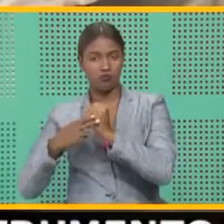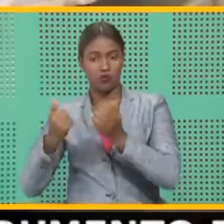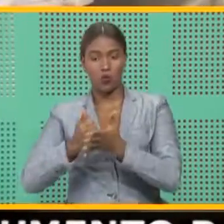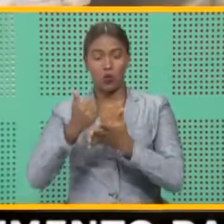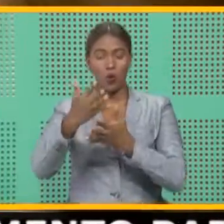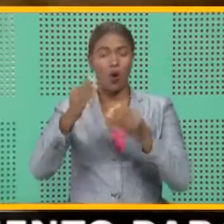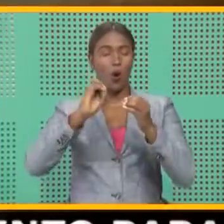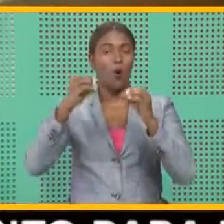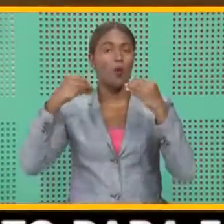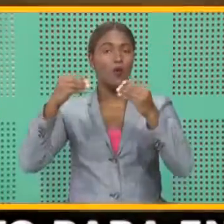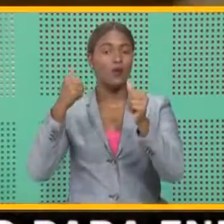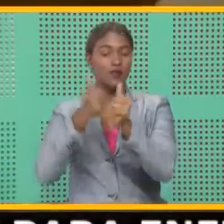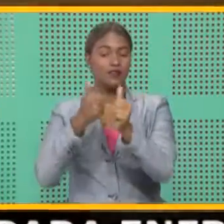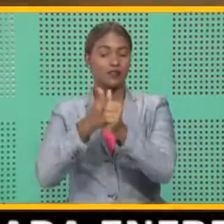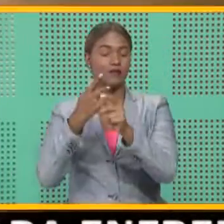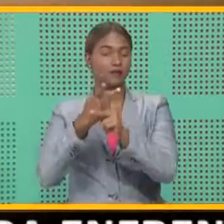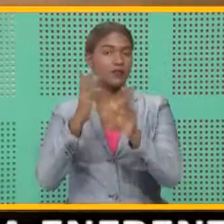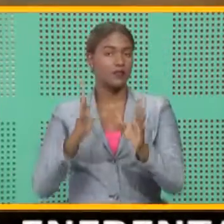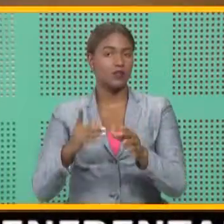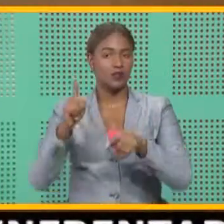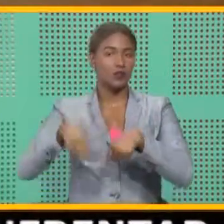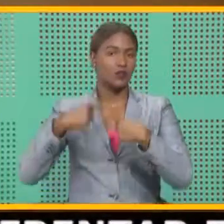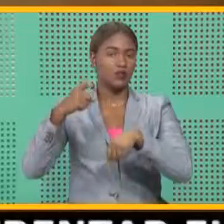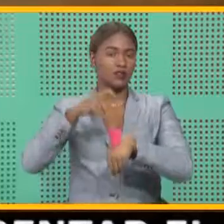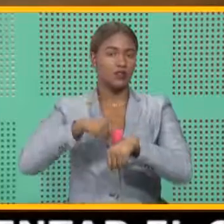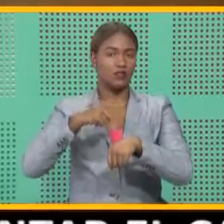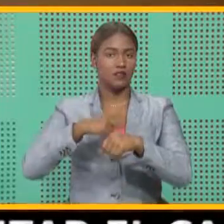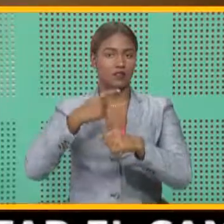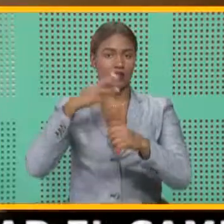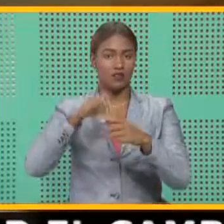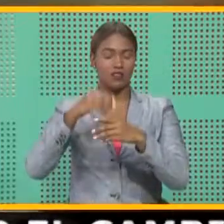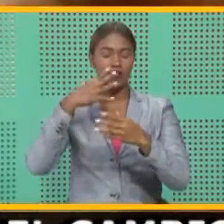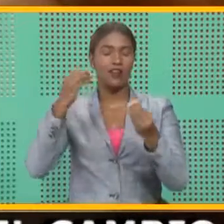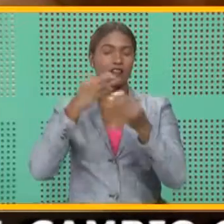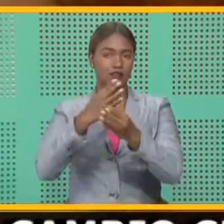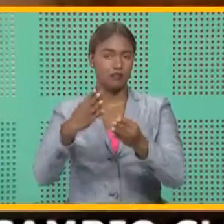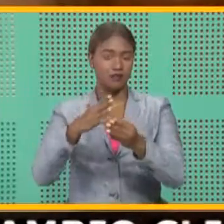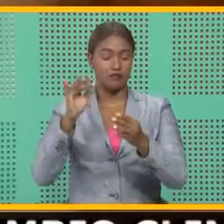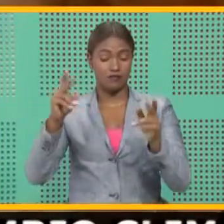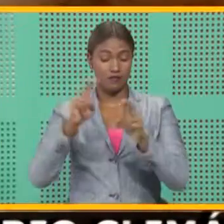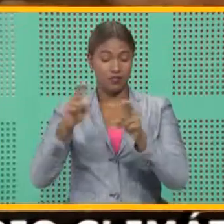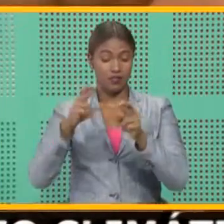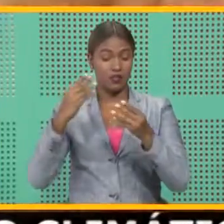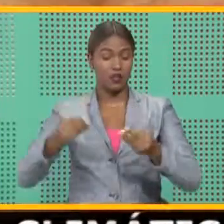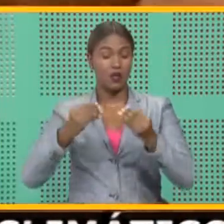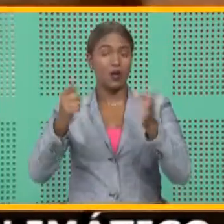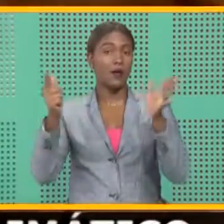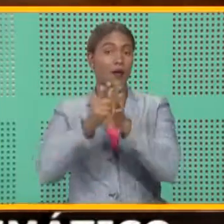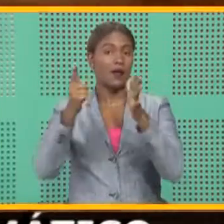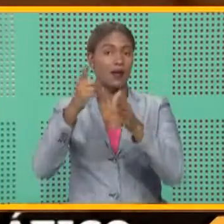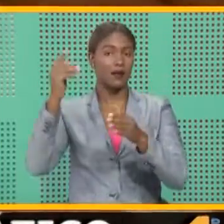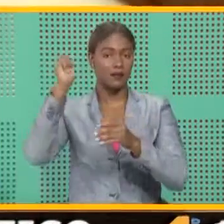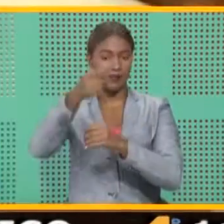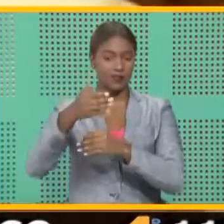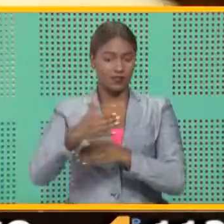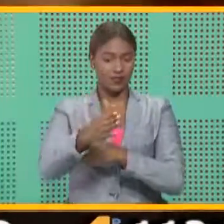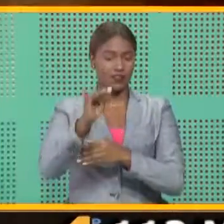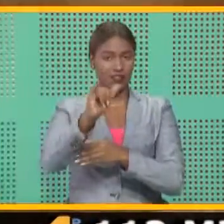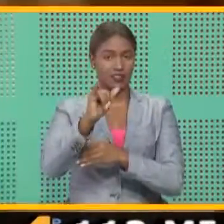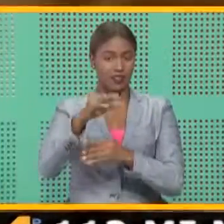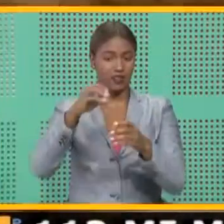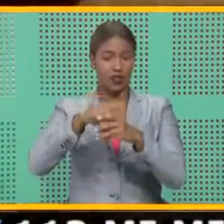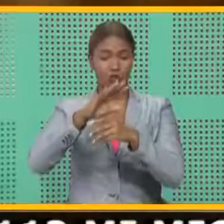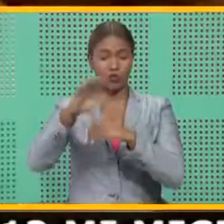adquirir o comercializar este producto durante el periodo de veda señalado. La disposición que prohíbe la pesca del lambí en todo